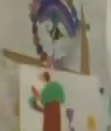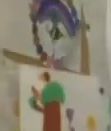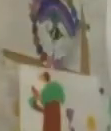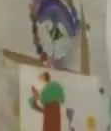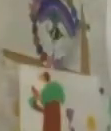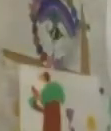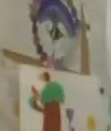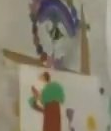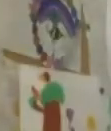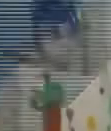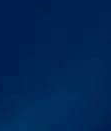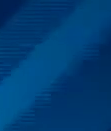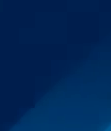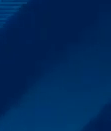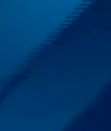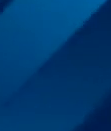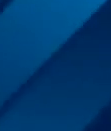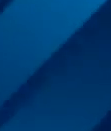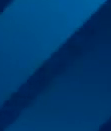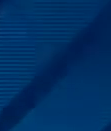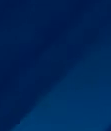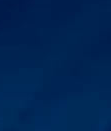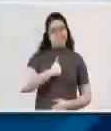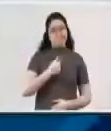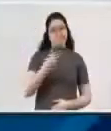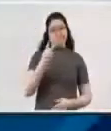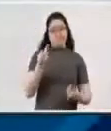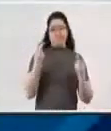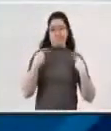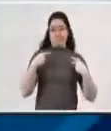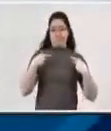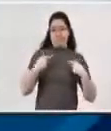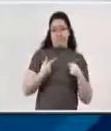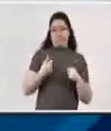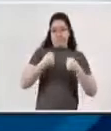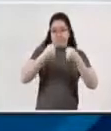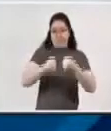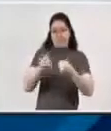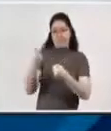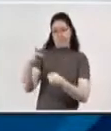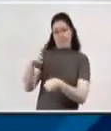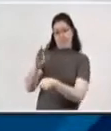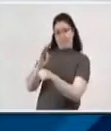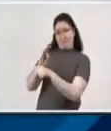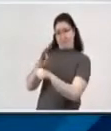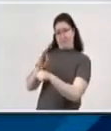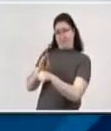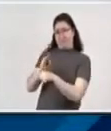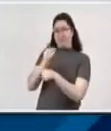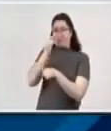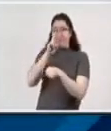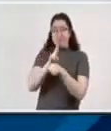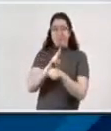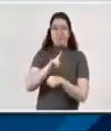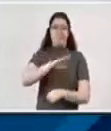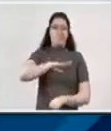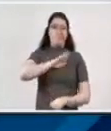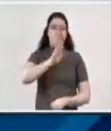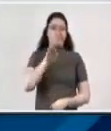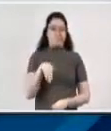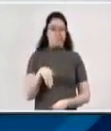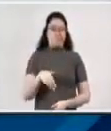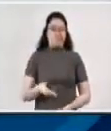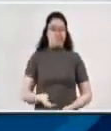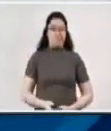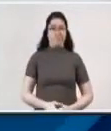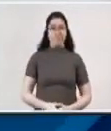es extraño viniendo de una científica como ella, que sepa abordar la manera de combatir